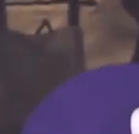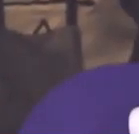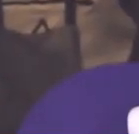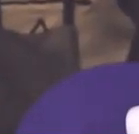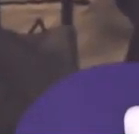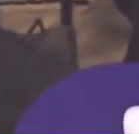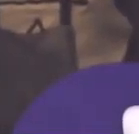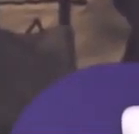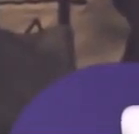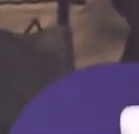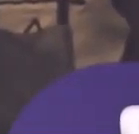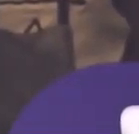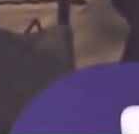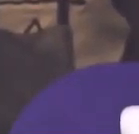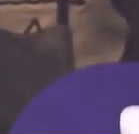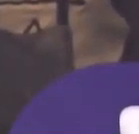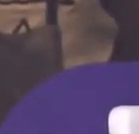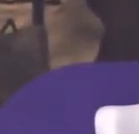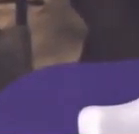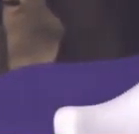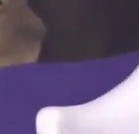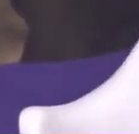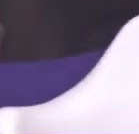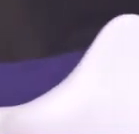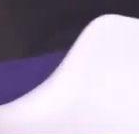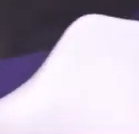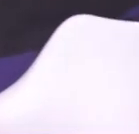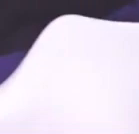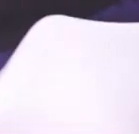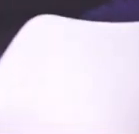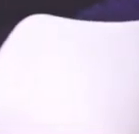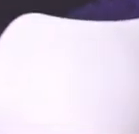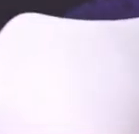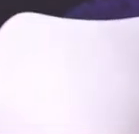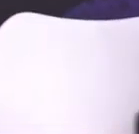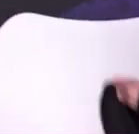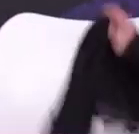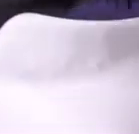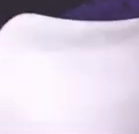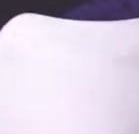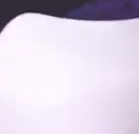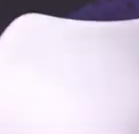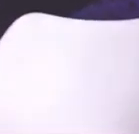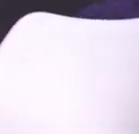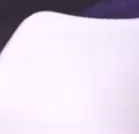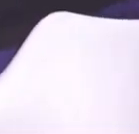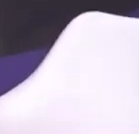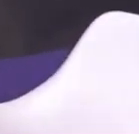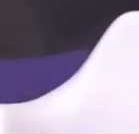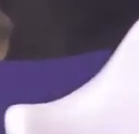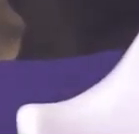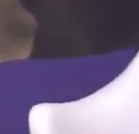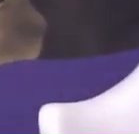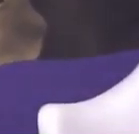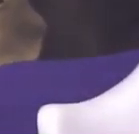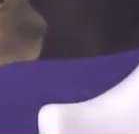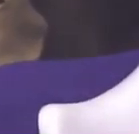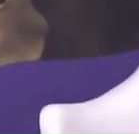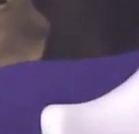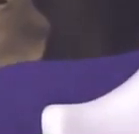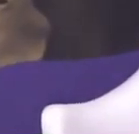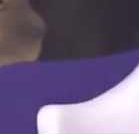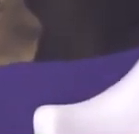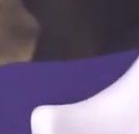quien nos propuso este proceso de fortalecimiento organizativo que hoy termina, a las miles de compañeras y compañeros que